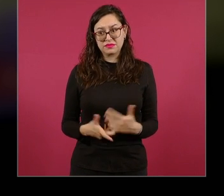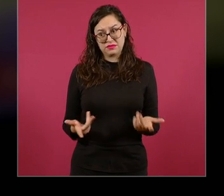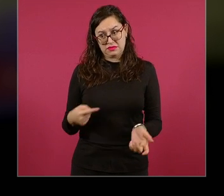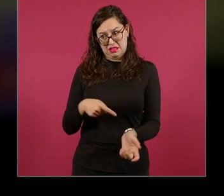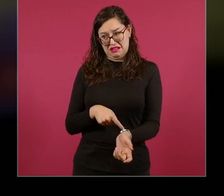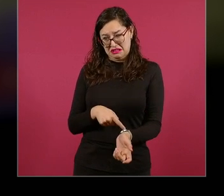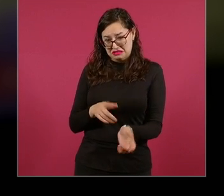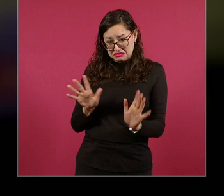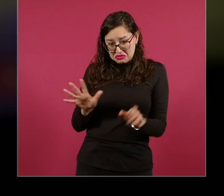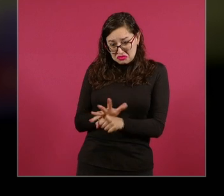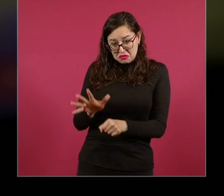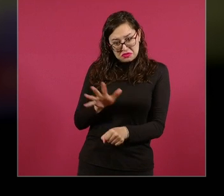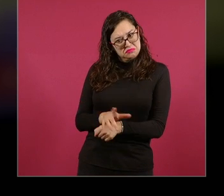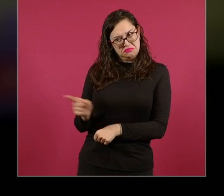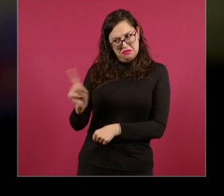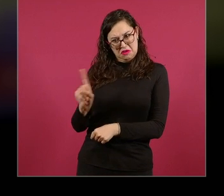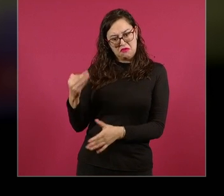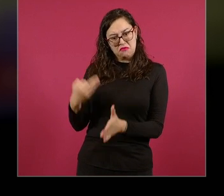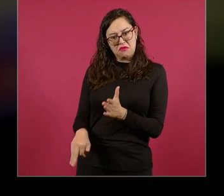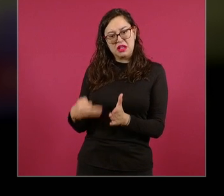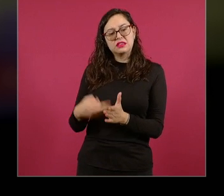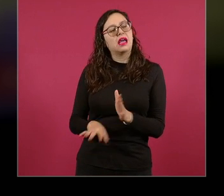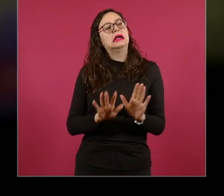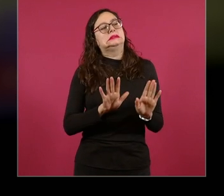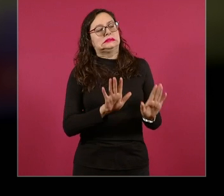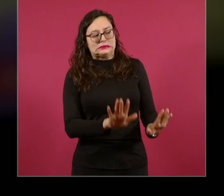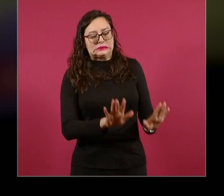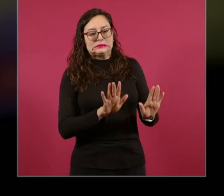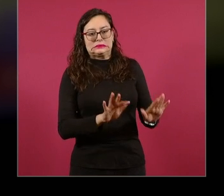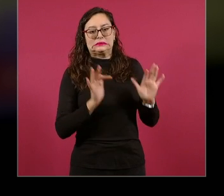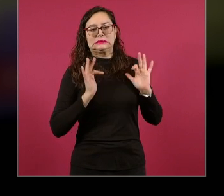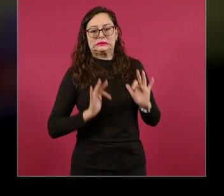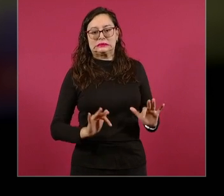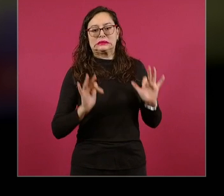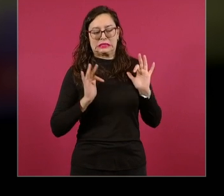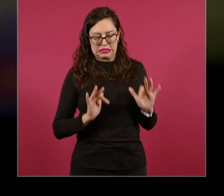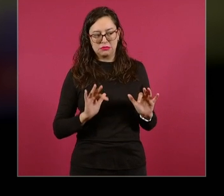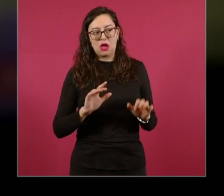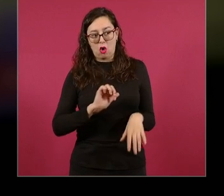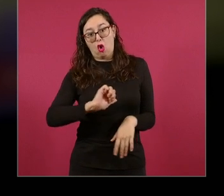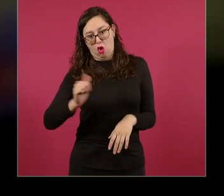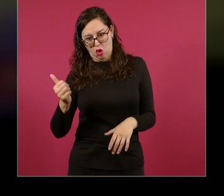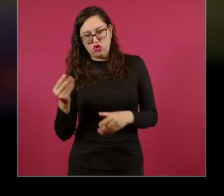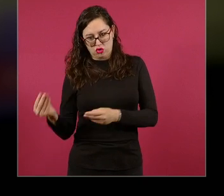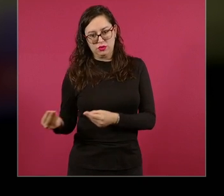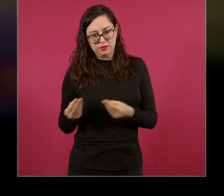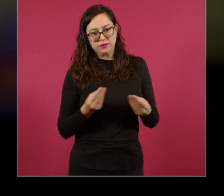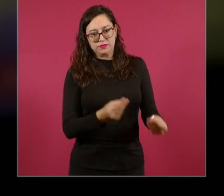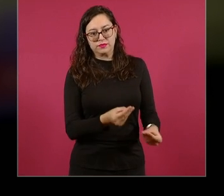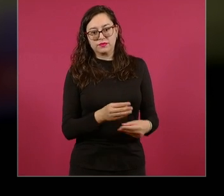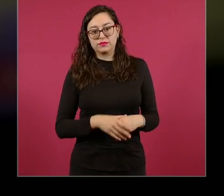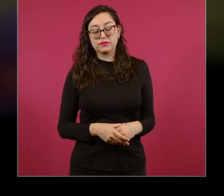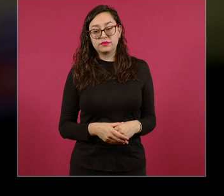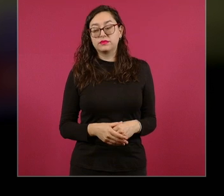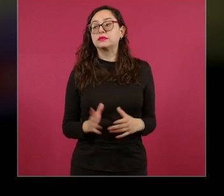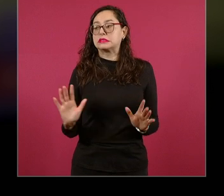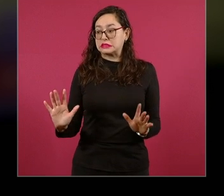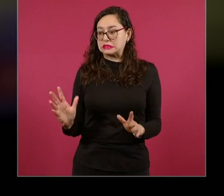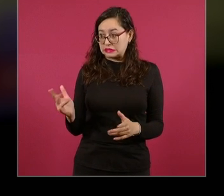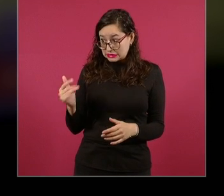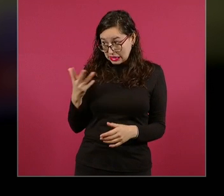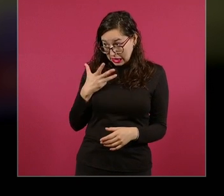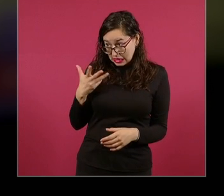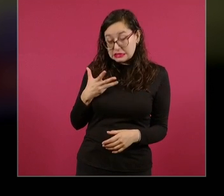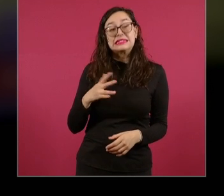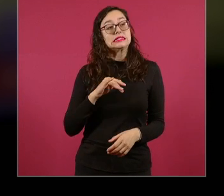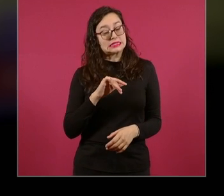a mano, ¿eh? No, no, no, no, no, no te me desesperes, mi Navarrito. Si le traía otra cosa. ¿Traías o traes, güey? Traigo, traigo. Mira,